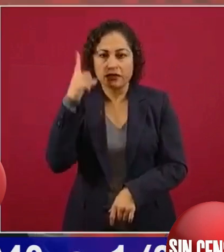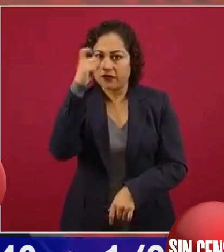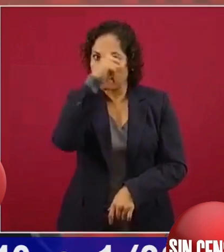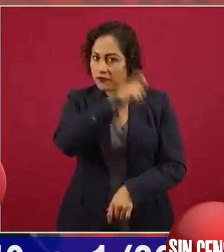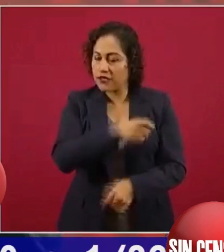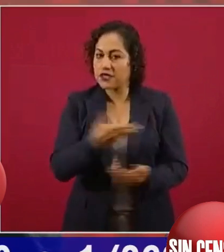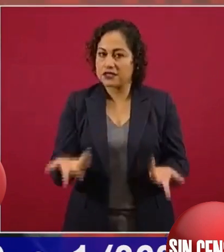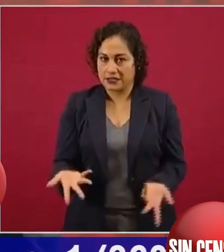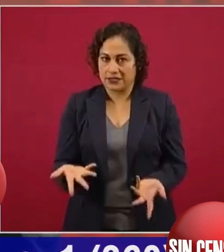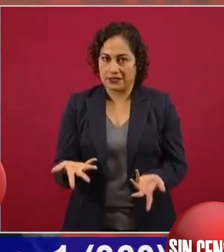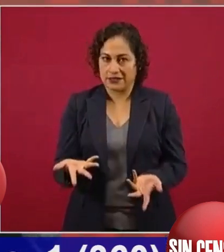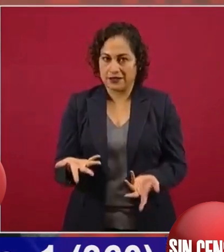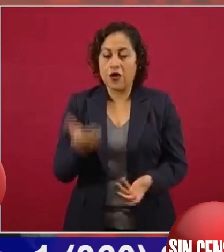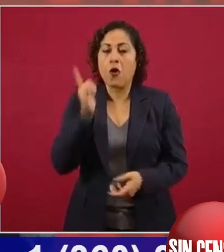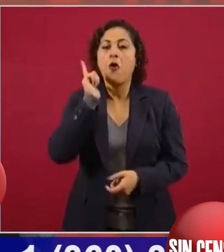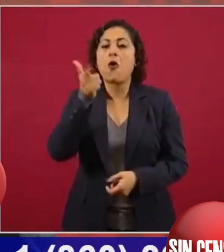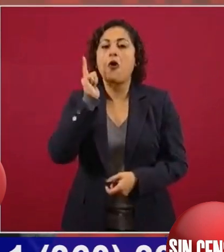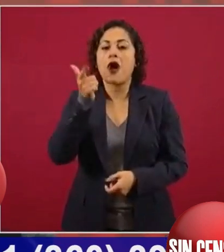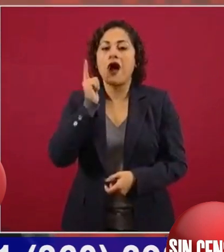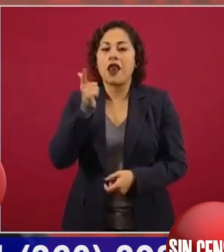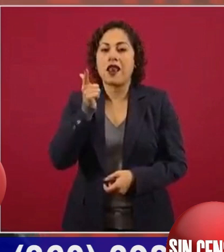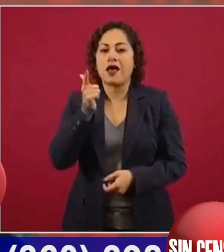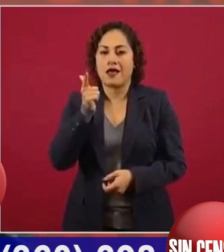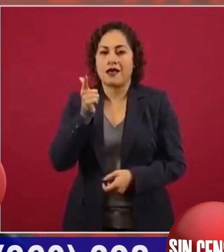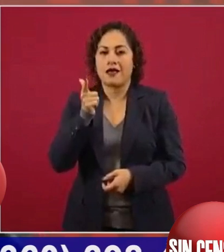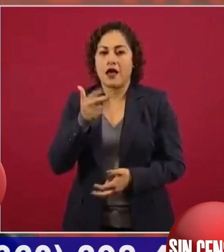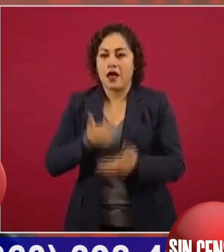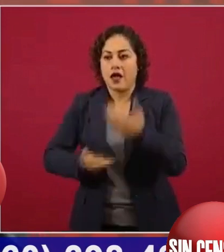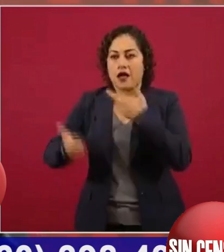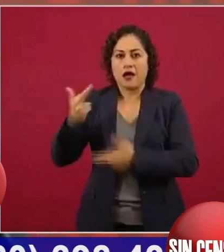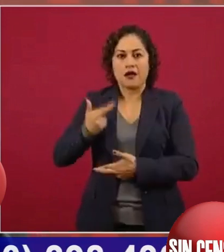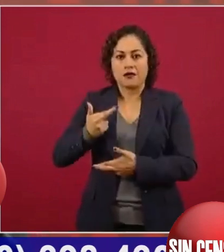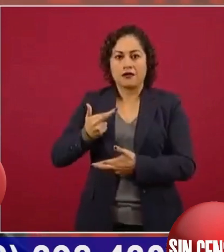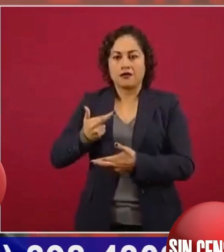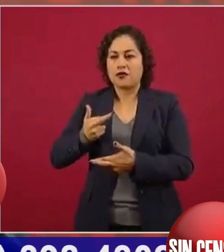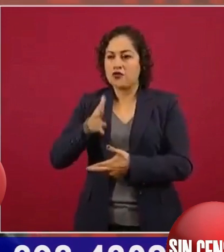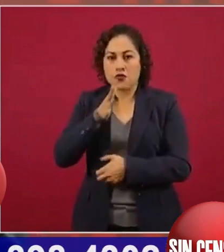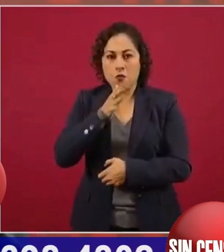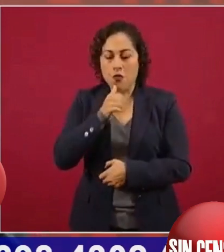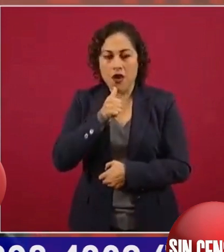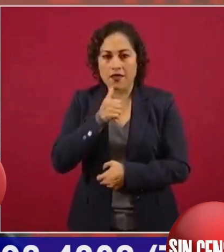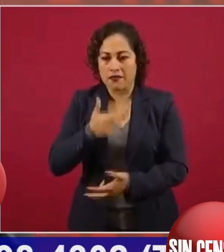hacia atrás, que ya no se pueda, porque además